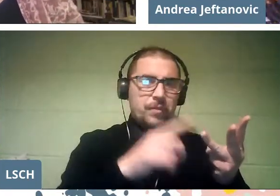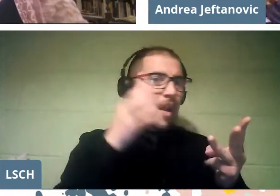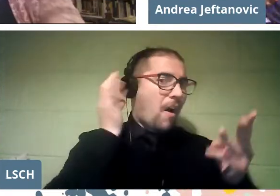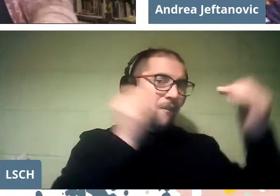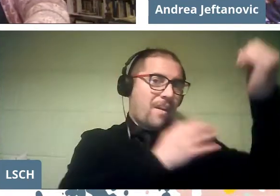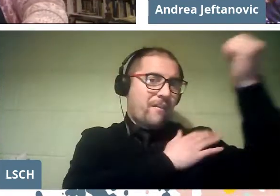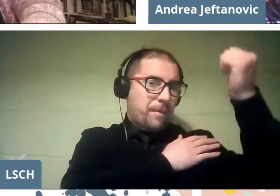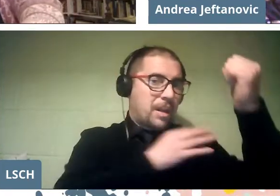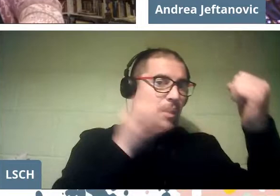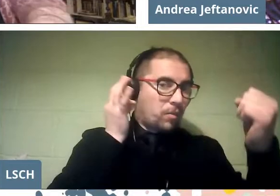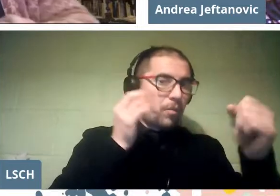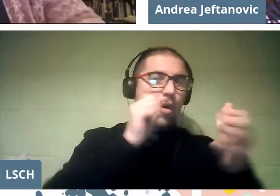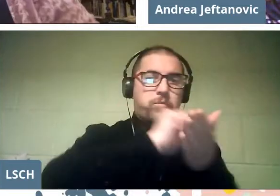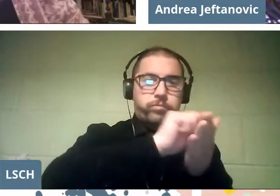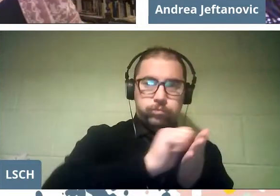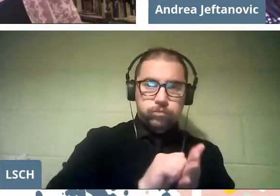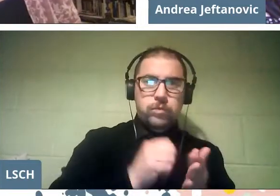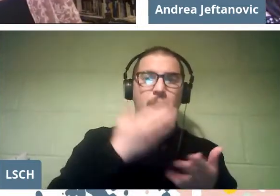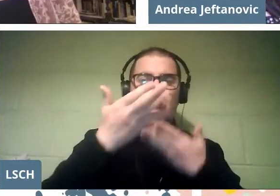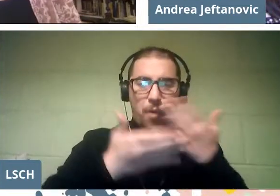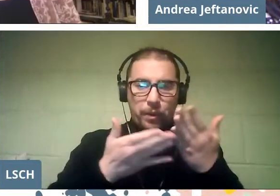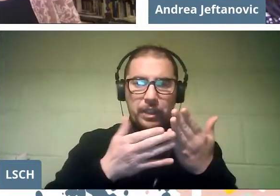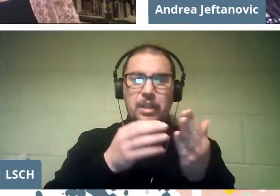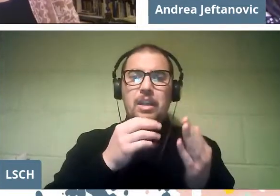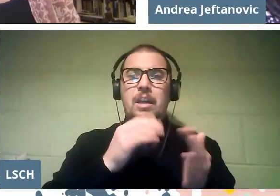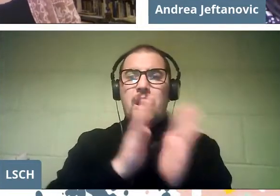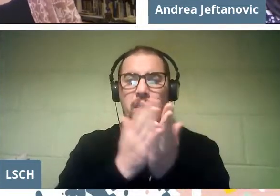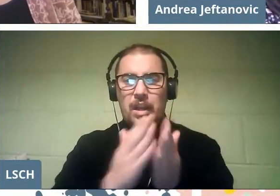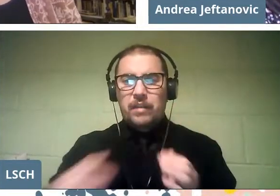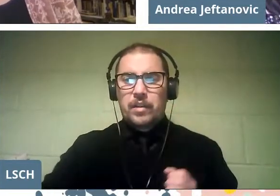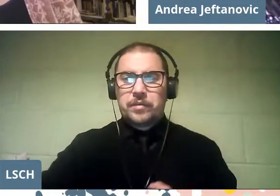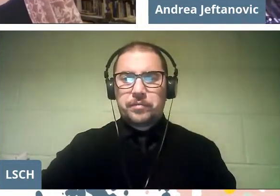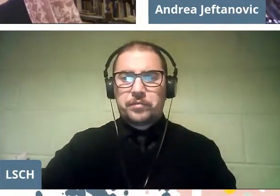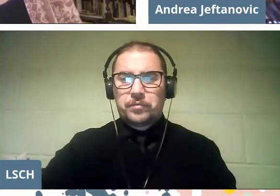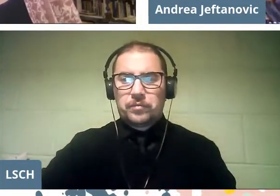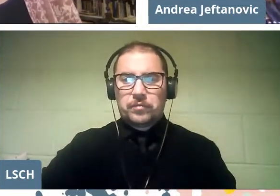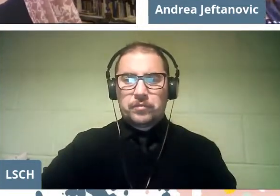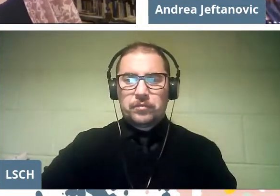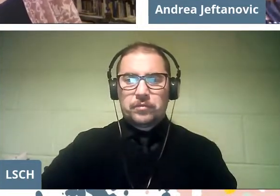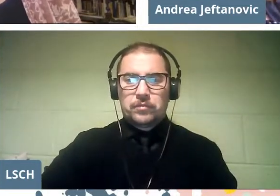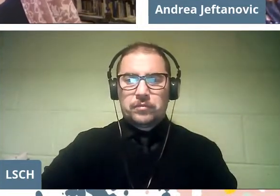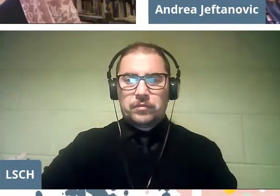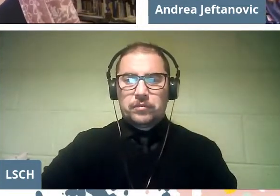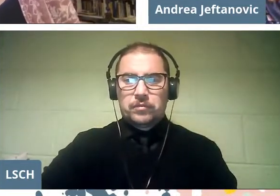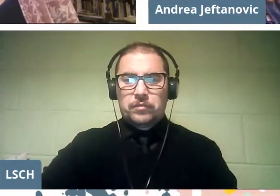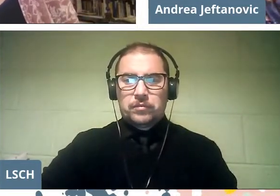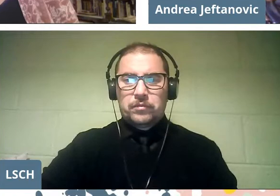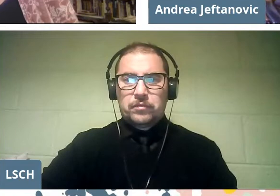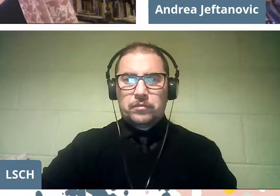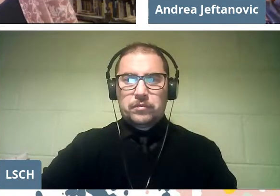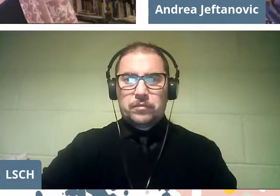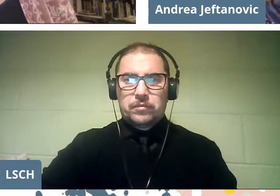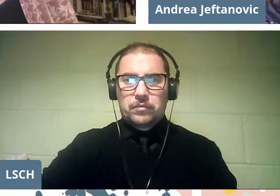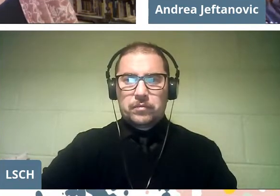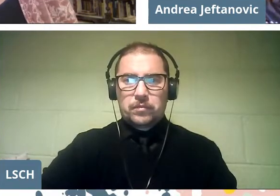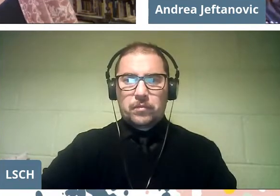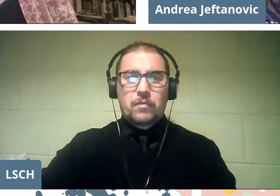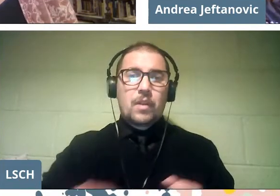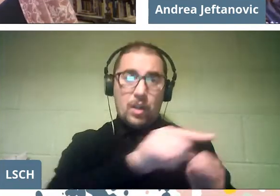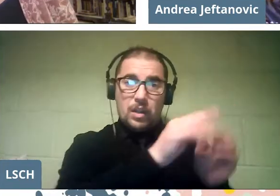feministas, escritoras de ficción, de todos los géneros, de poesía, de ensayo, de algún modo con sus